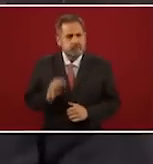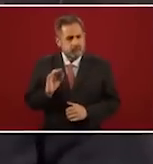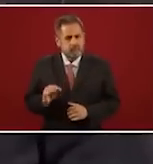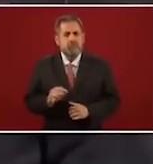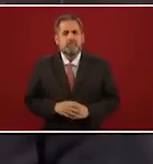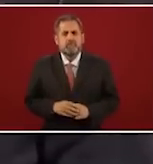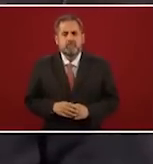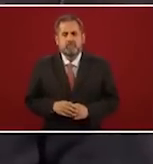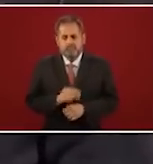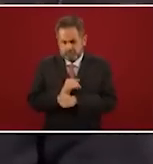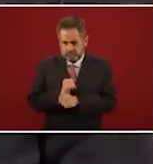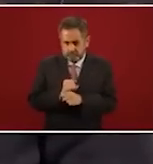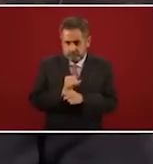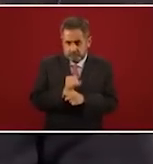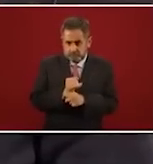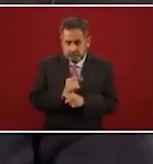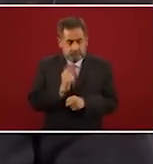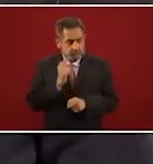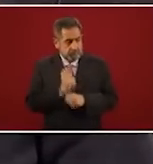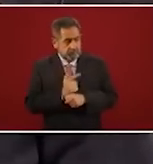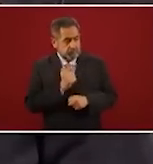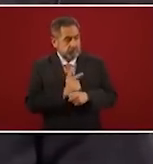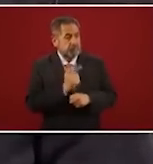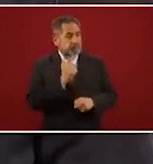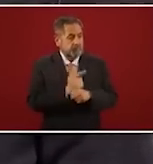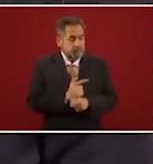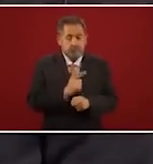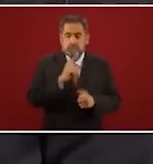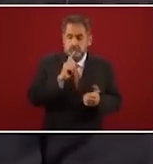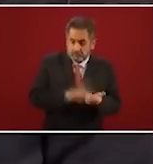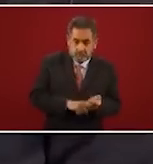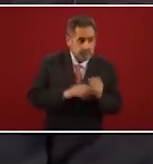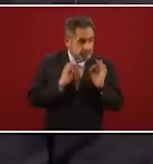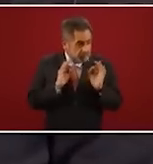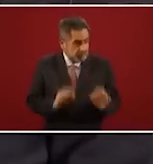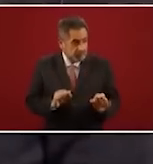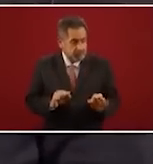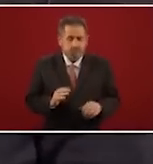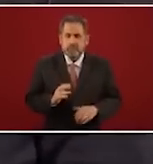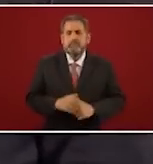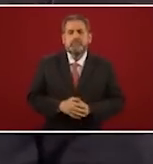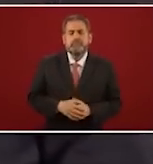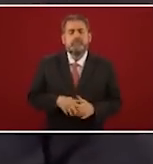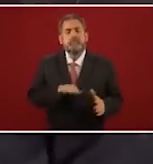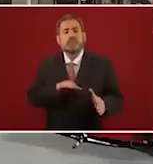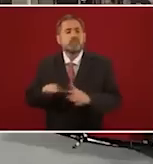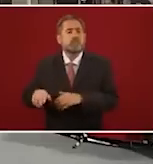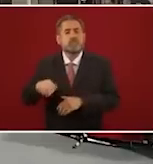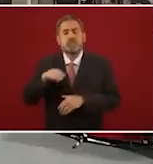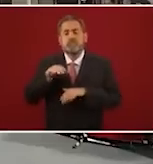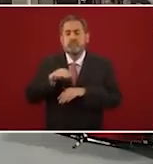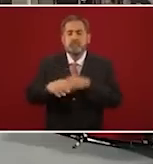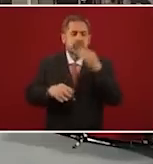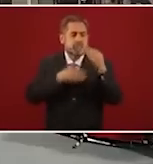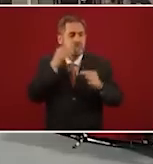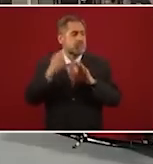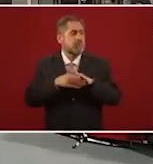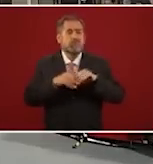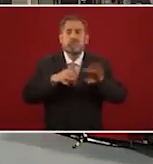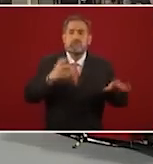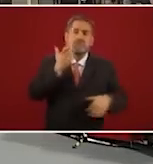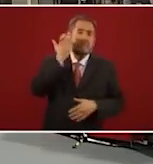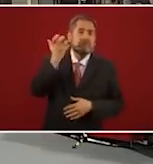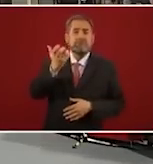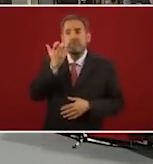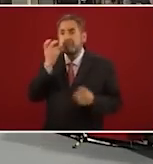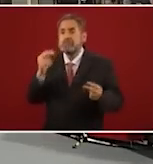vamos a que se investigue, ¿sí?, y se aclare esto. Acerca de los medios, es normal.